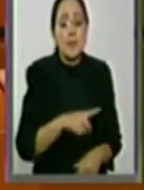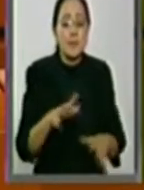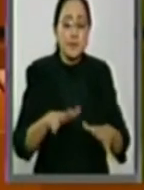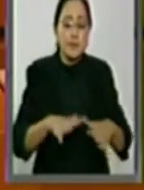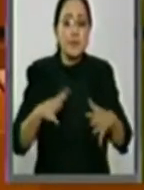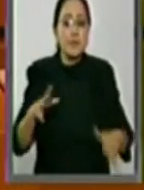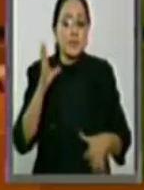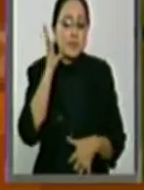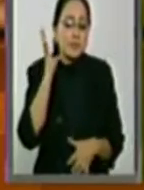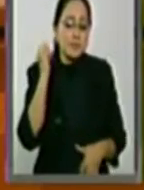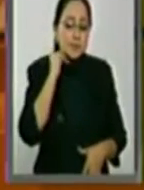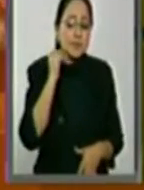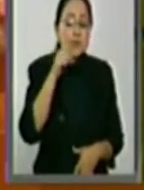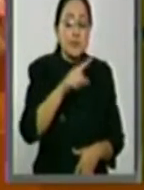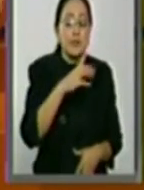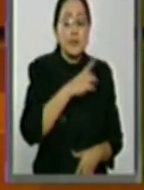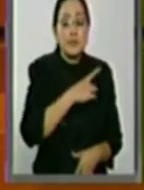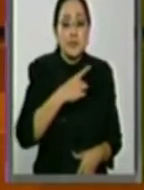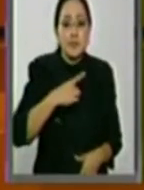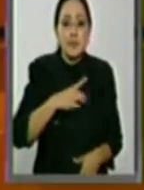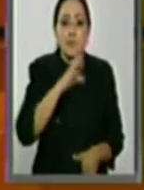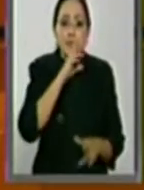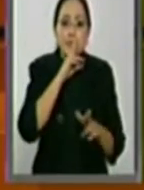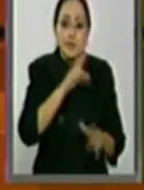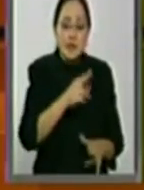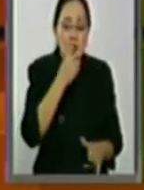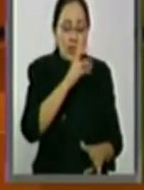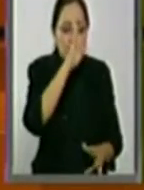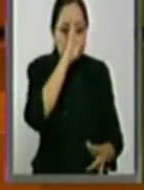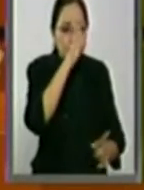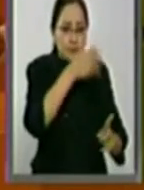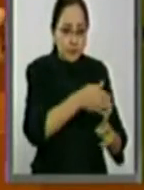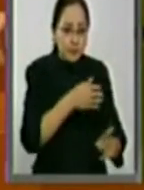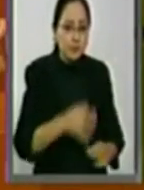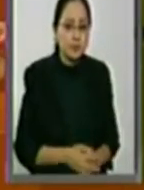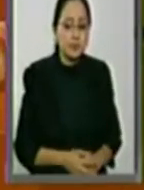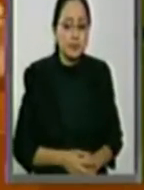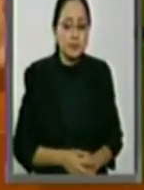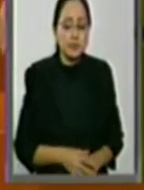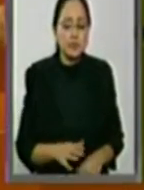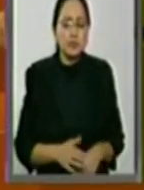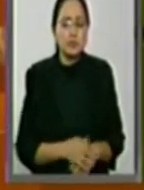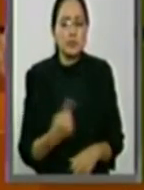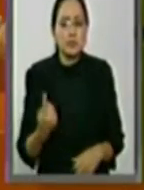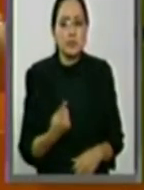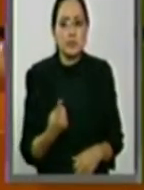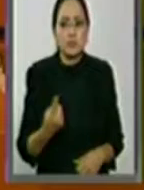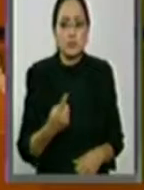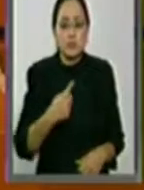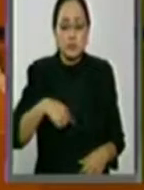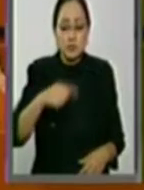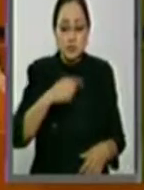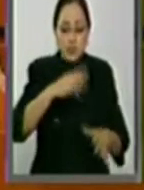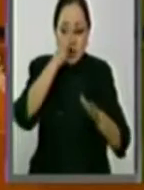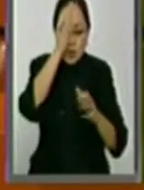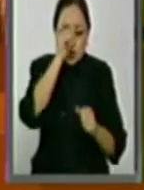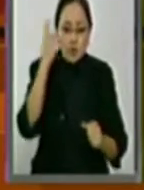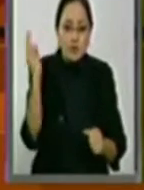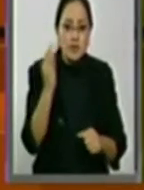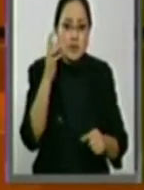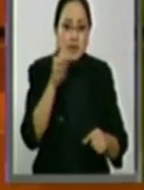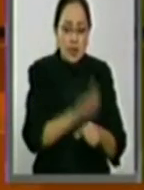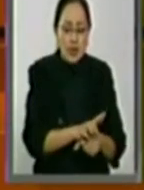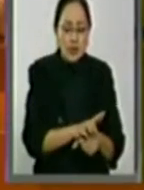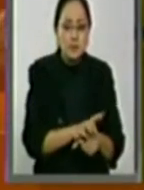Constituyente tiene que dar respuestas a retos como este, porque en el Pacto Federal, desde